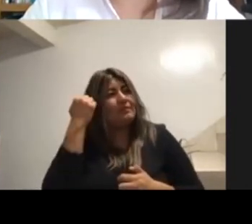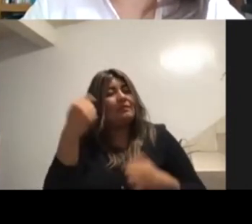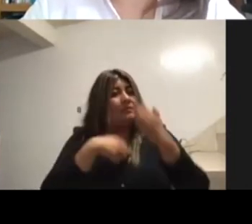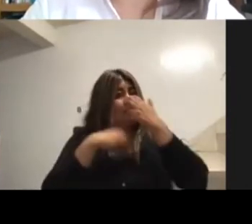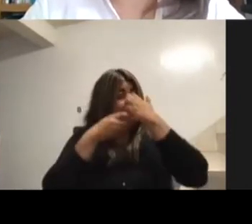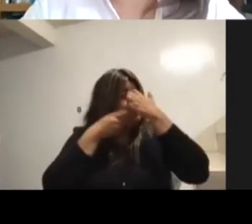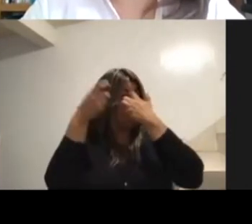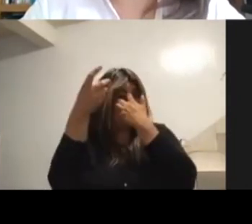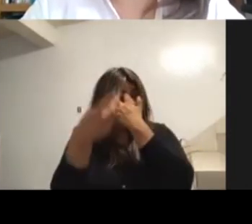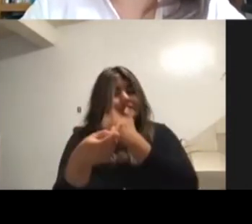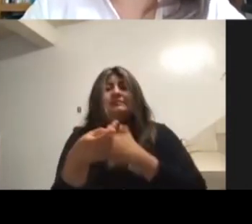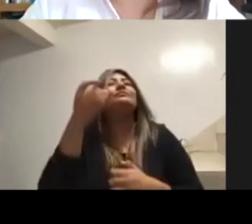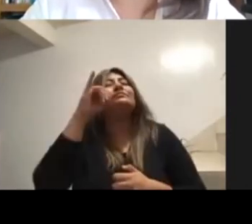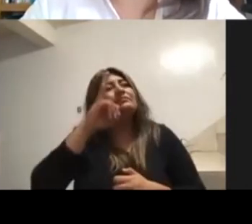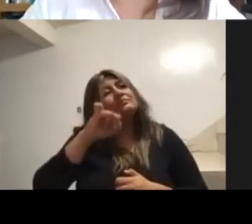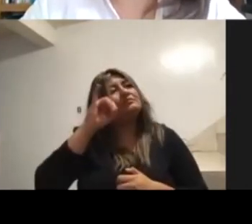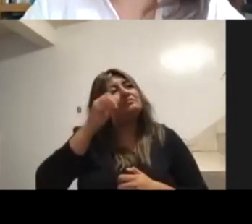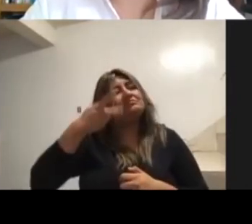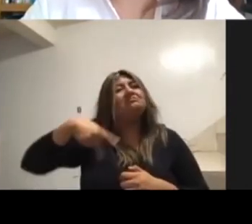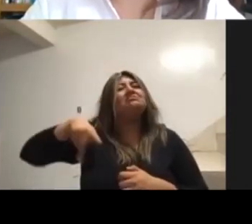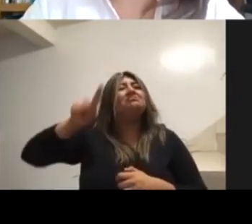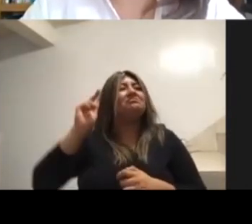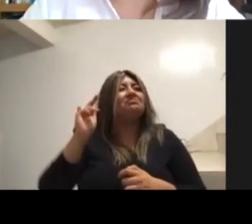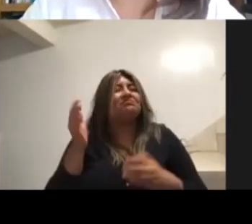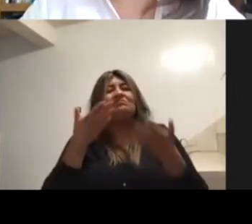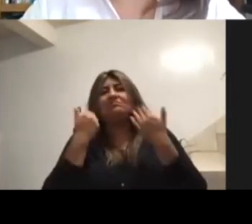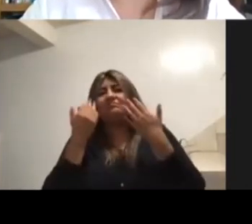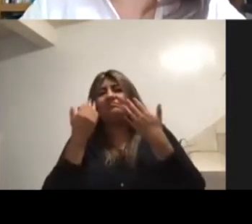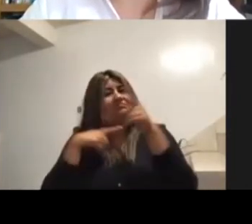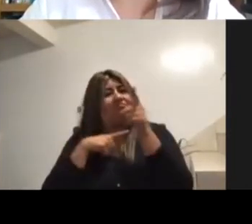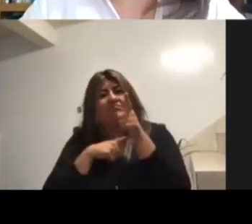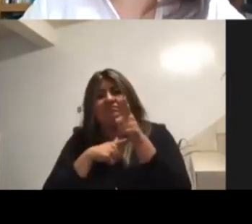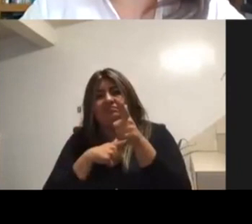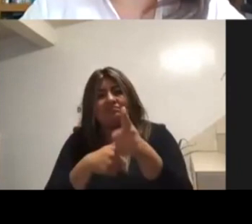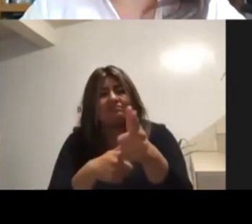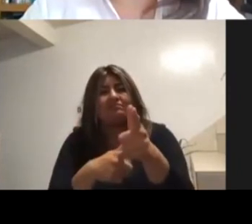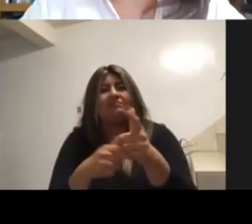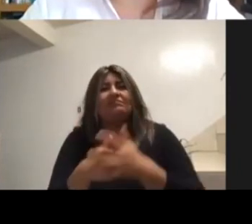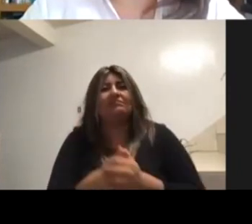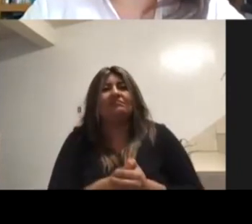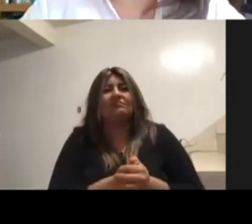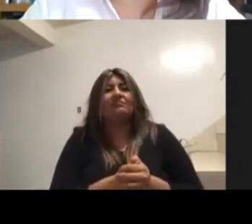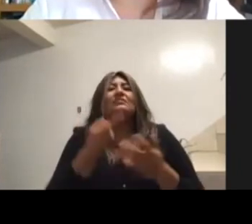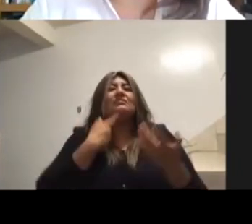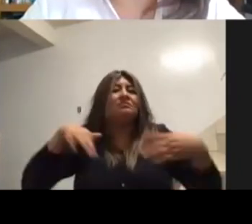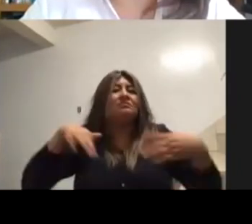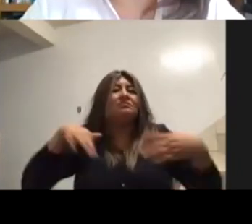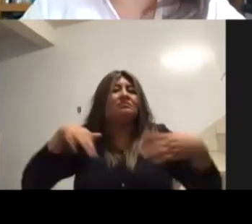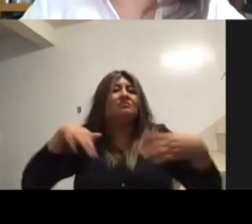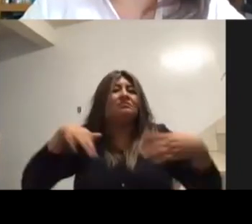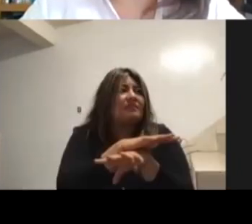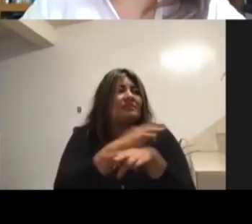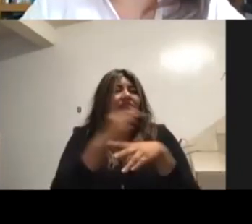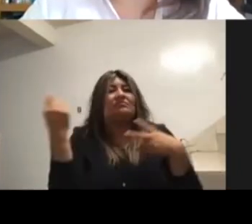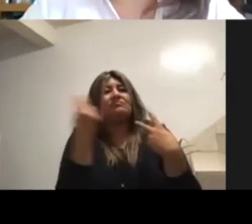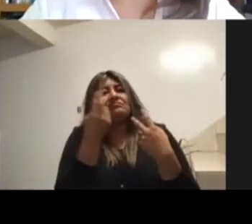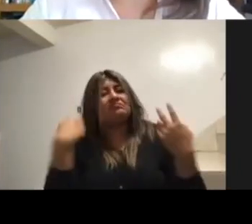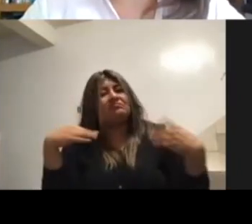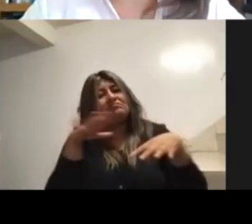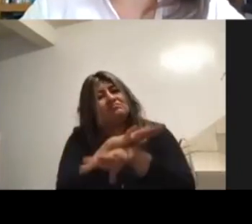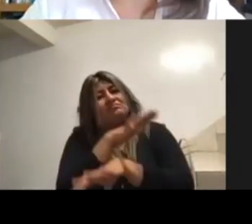decir que haya que desaparecerla. Lo que quiero decir es que tenemos que transformarla. Es decir, a mí me parece que sería mucho más